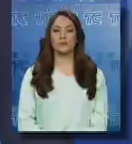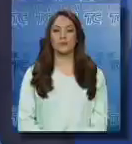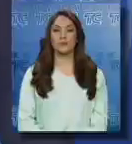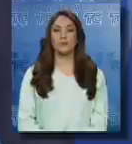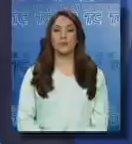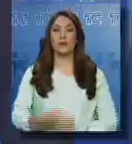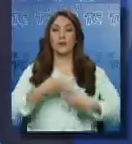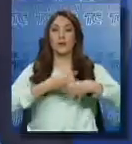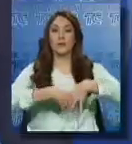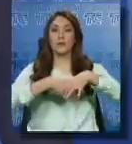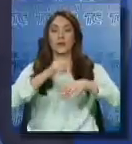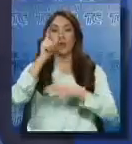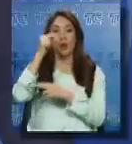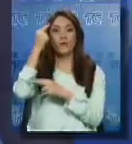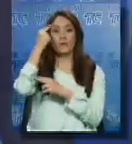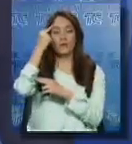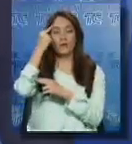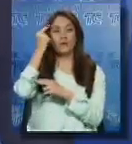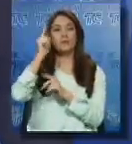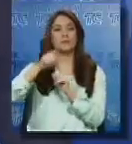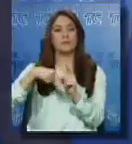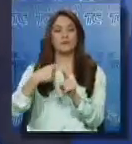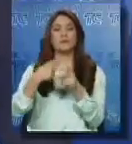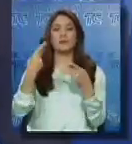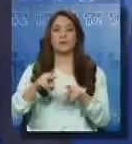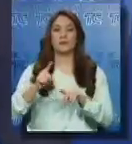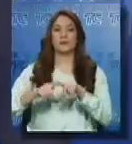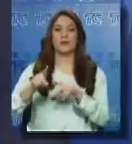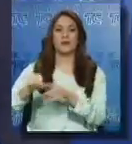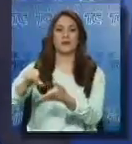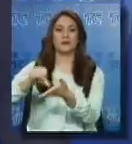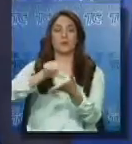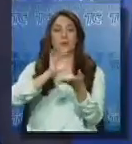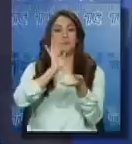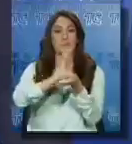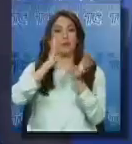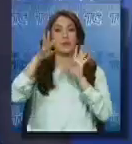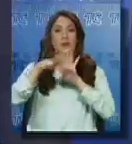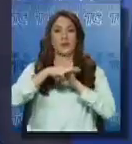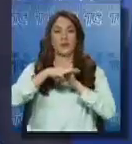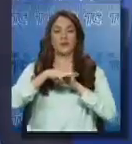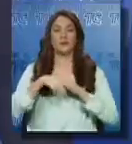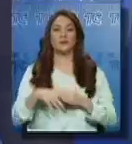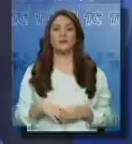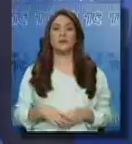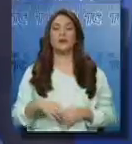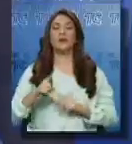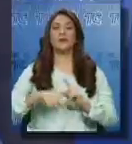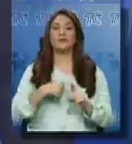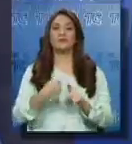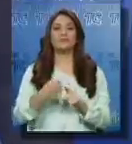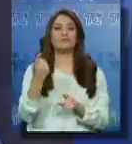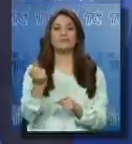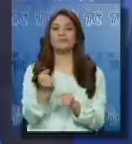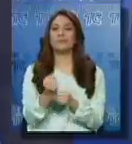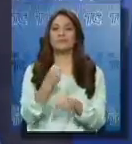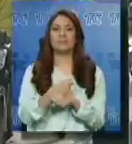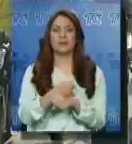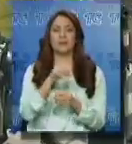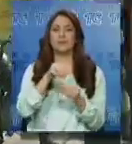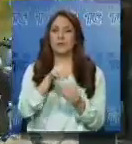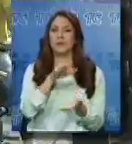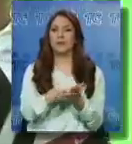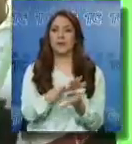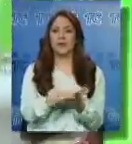Las manifestaciones en apoyo al gobierno central se llevaron a cabo en varias ciudades. En Milagro, los simpatizantes del movimiento Alianza País recorrieron en